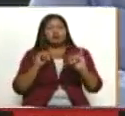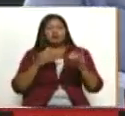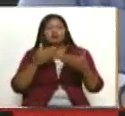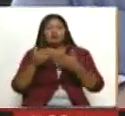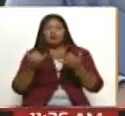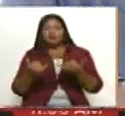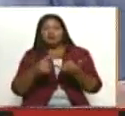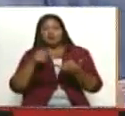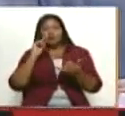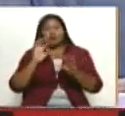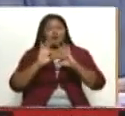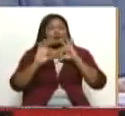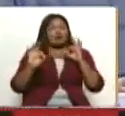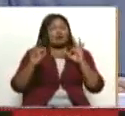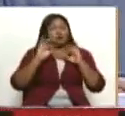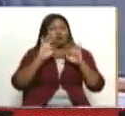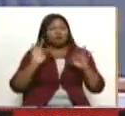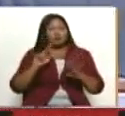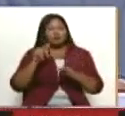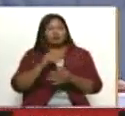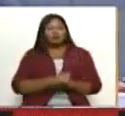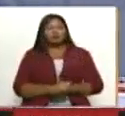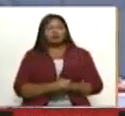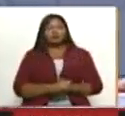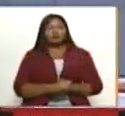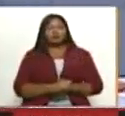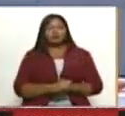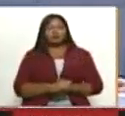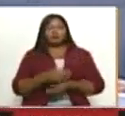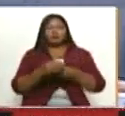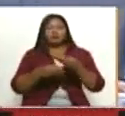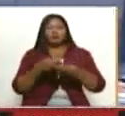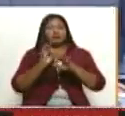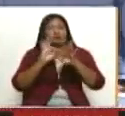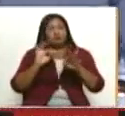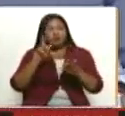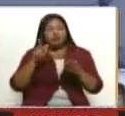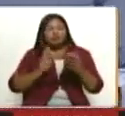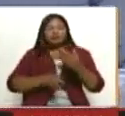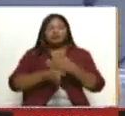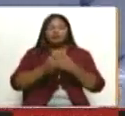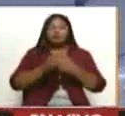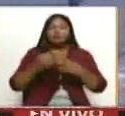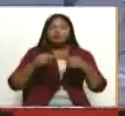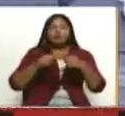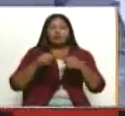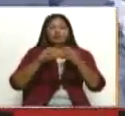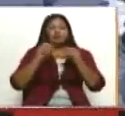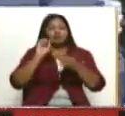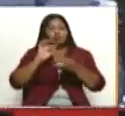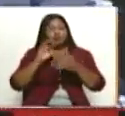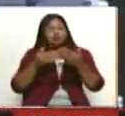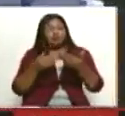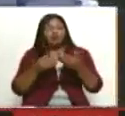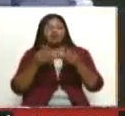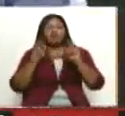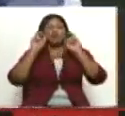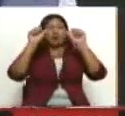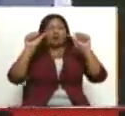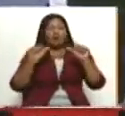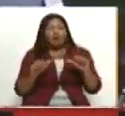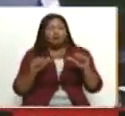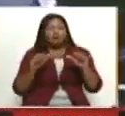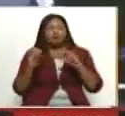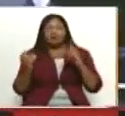en una lejana utopía, se vuelve urgencia inaplazable que debe permear todos los puntos de la nueva agenda de